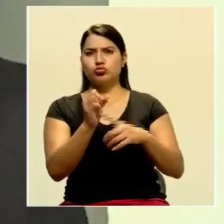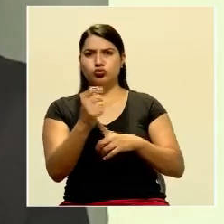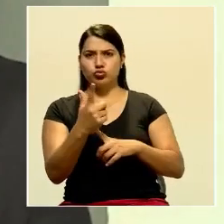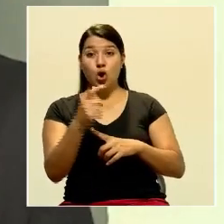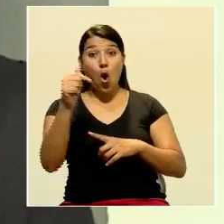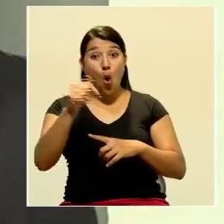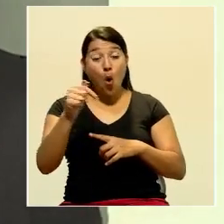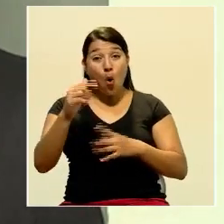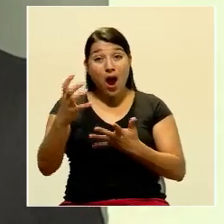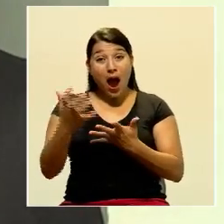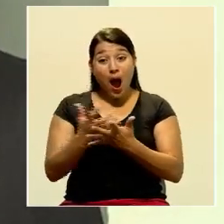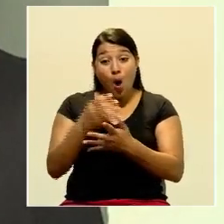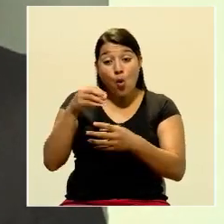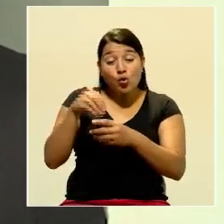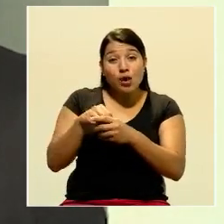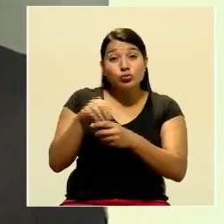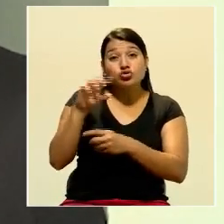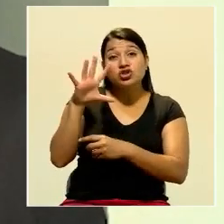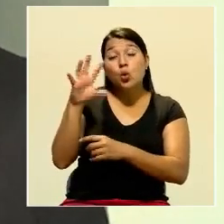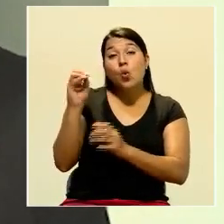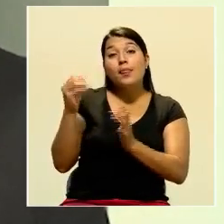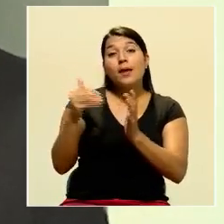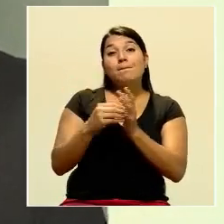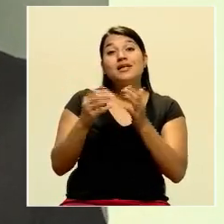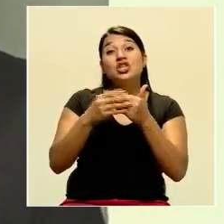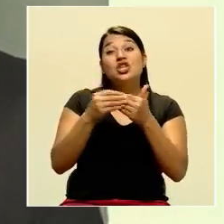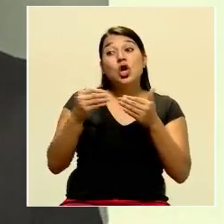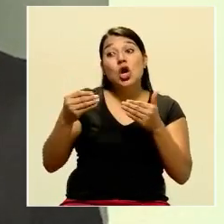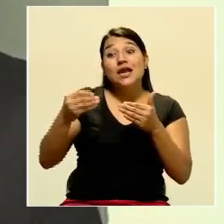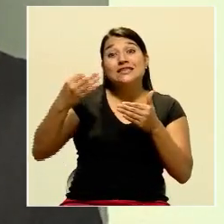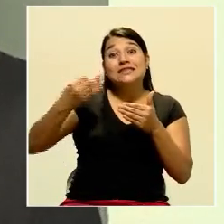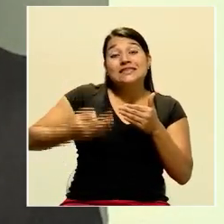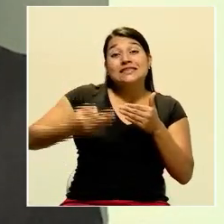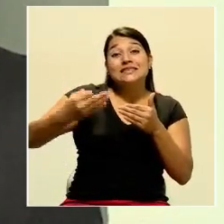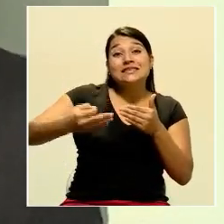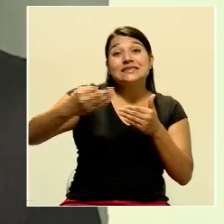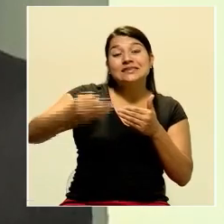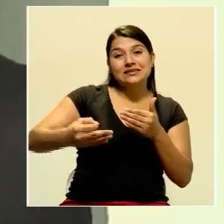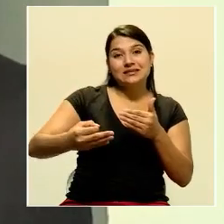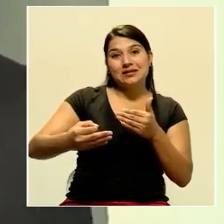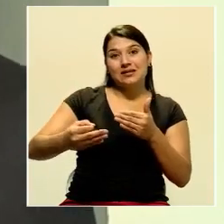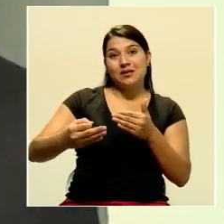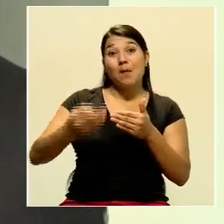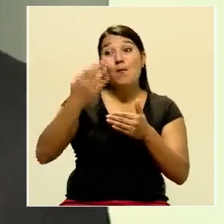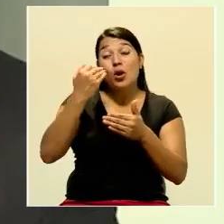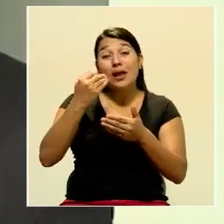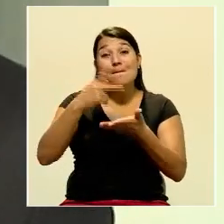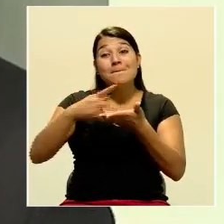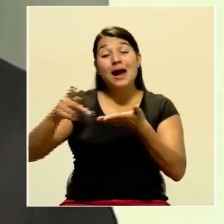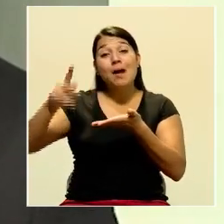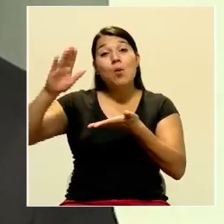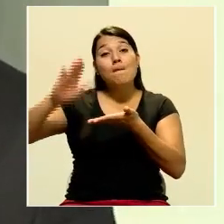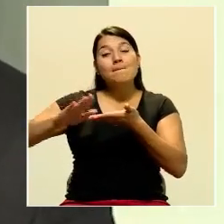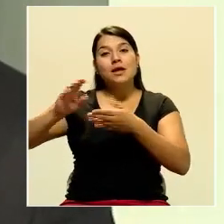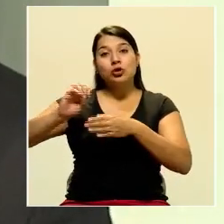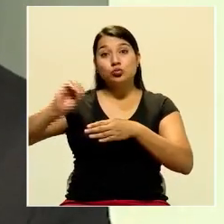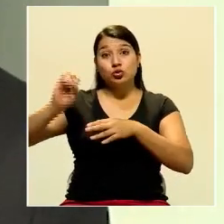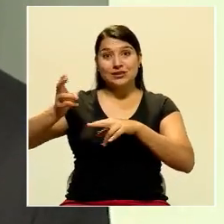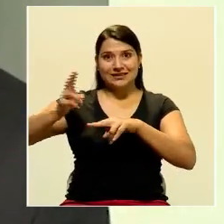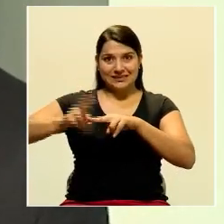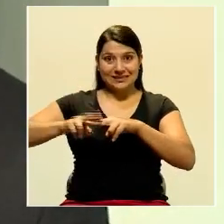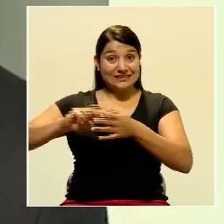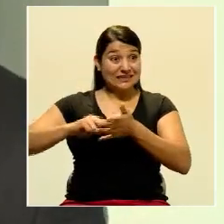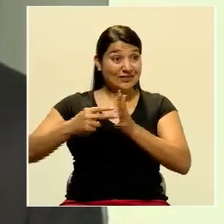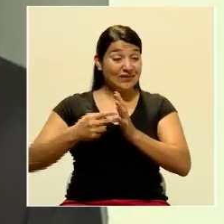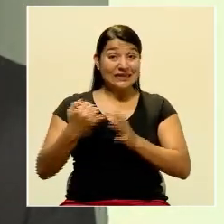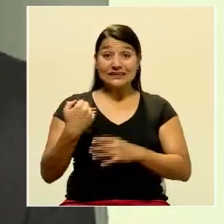ahorro de $50,000 diarios en el pago de intereses. Eso significa que si no se hubiera aprobado, cada día nos cuesta